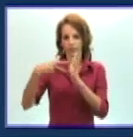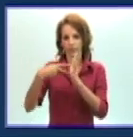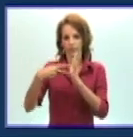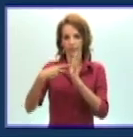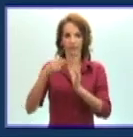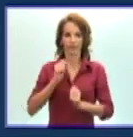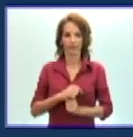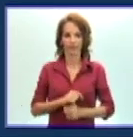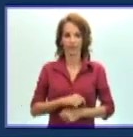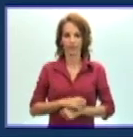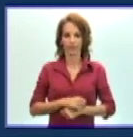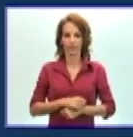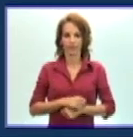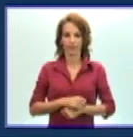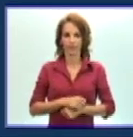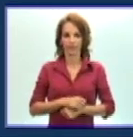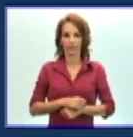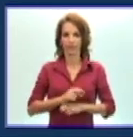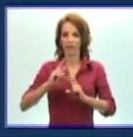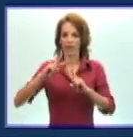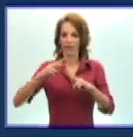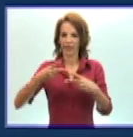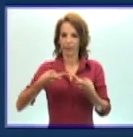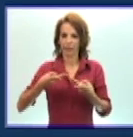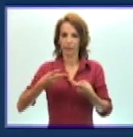¿Correcto? Repito, la medición sería